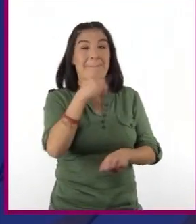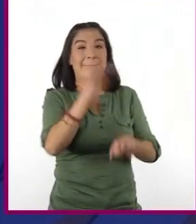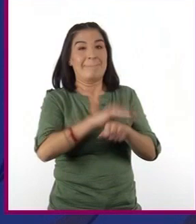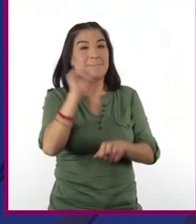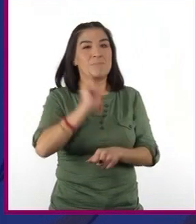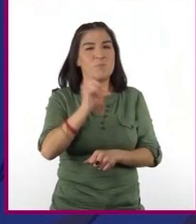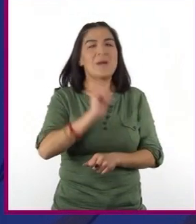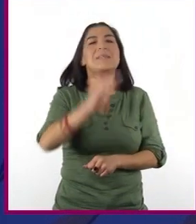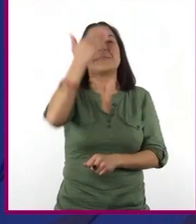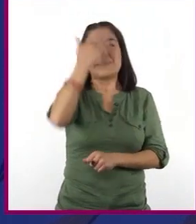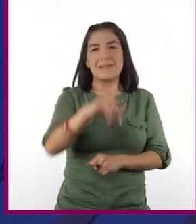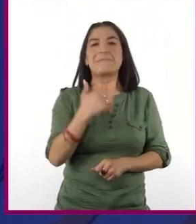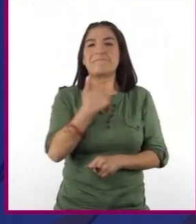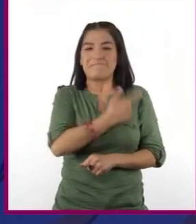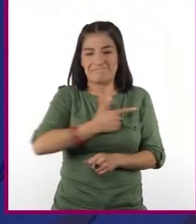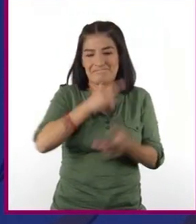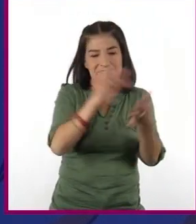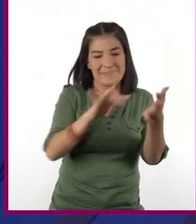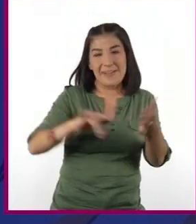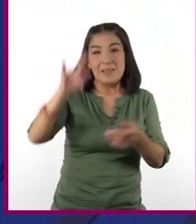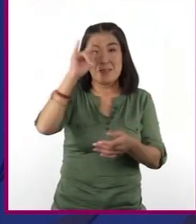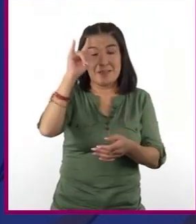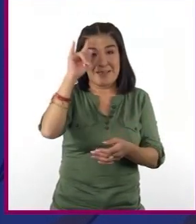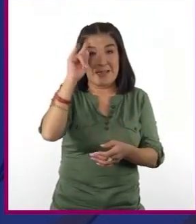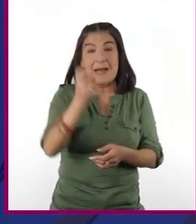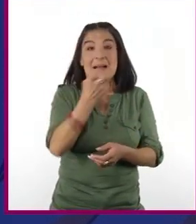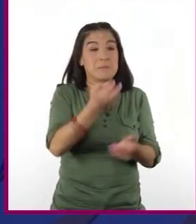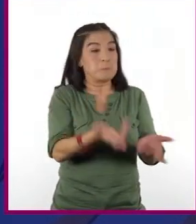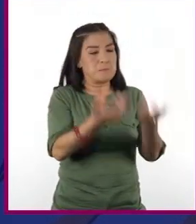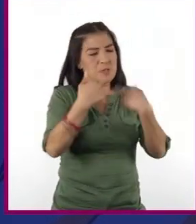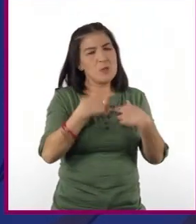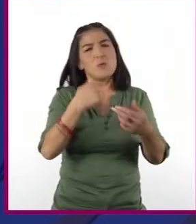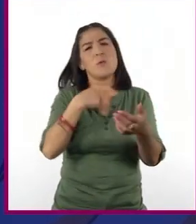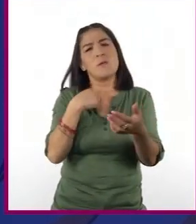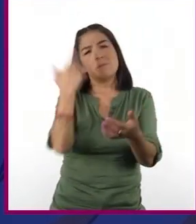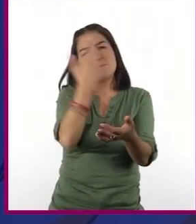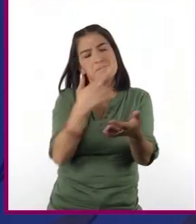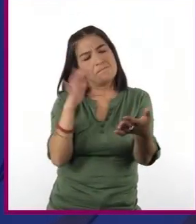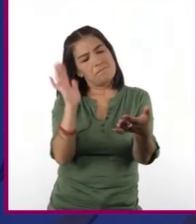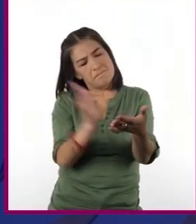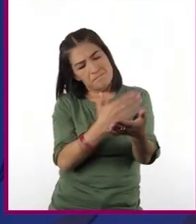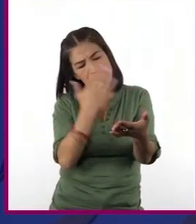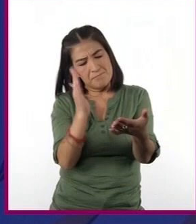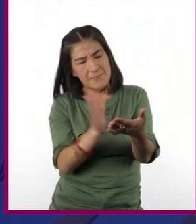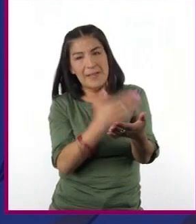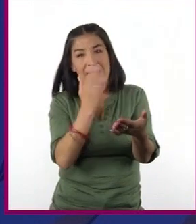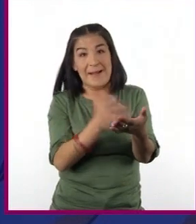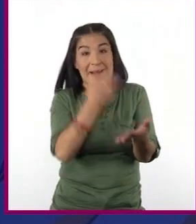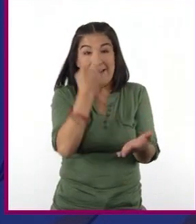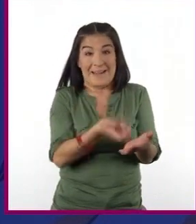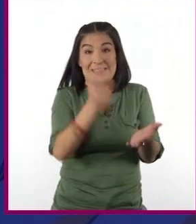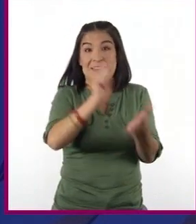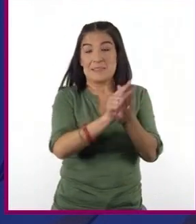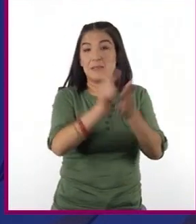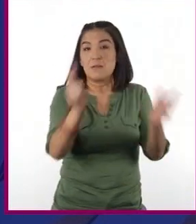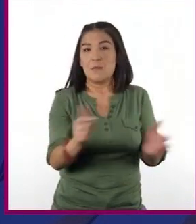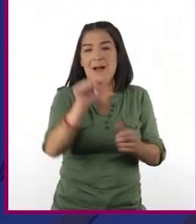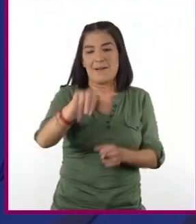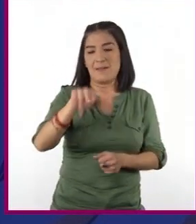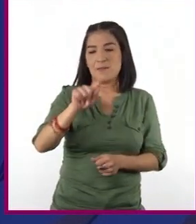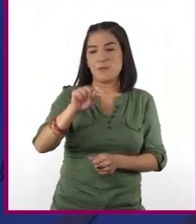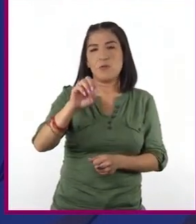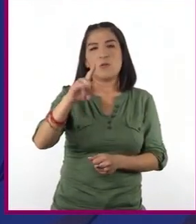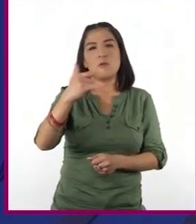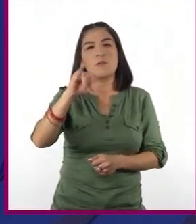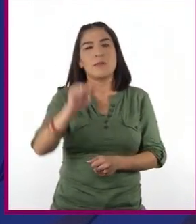lectura, decidió regalármelos y cuando los revisé con detenimiento me di cuenta de que entre aquellos libros venía una antología